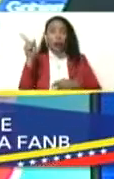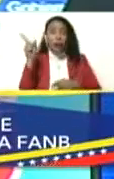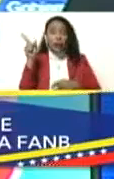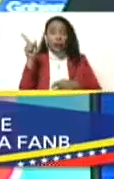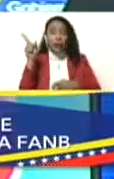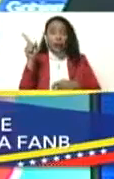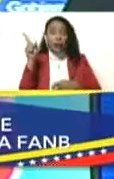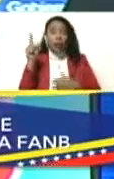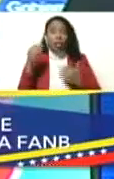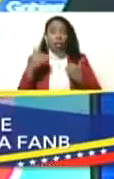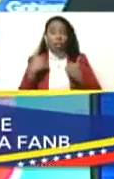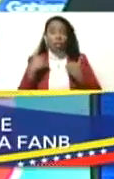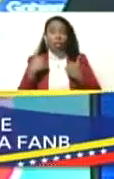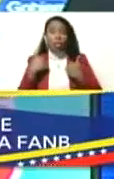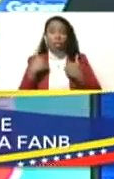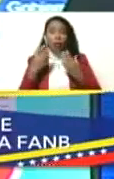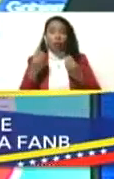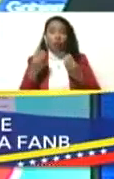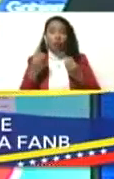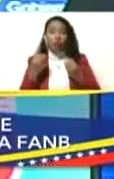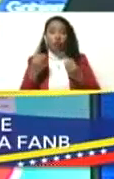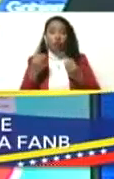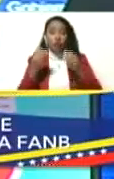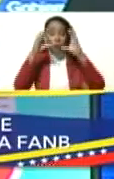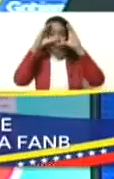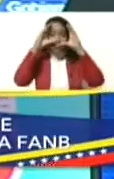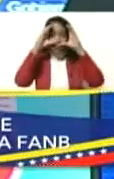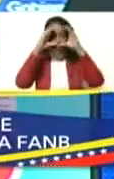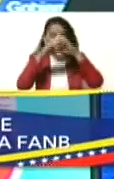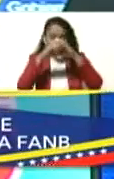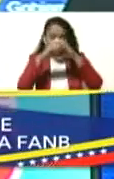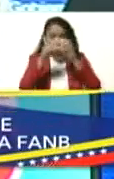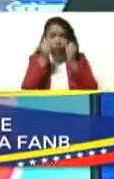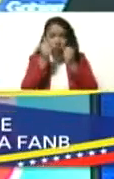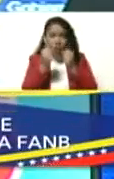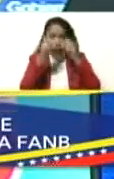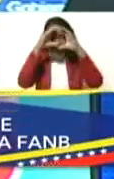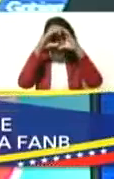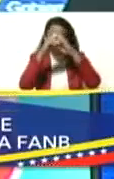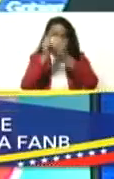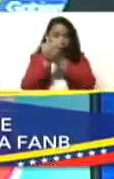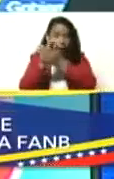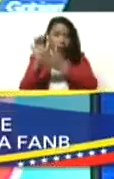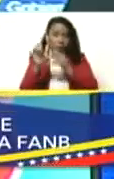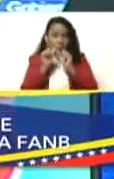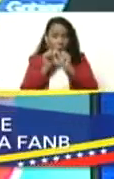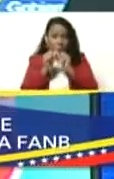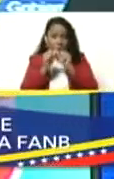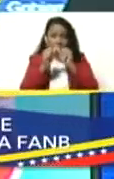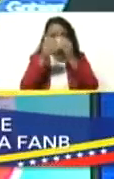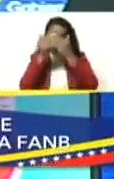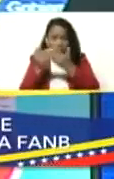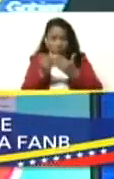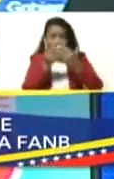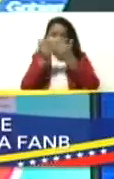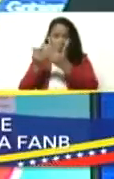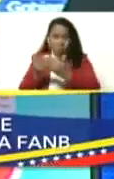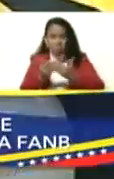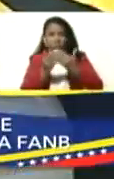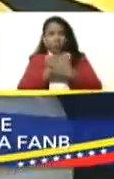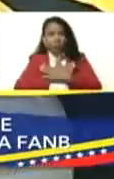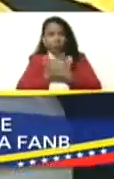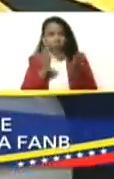apostolado de dedicación eterna, perpetua, permanente, al